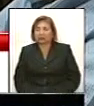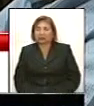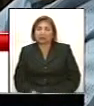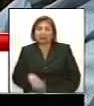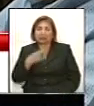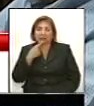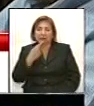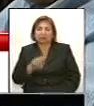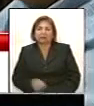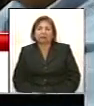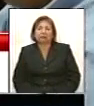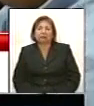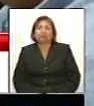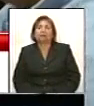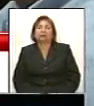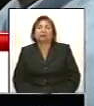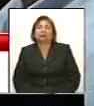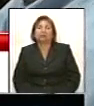es